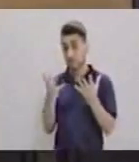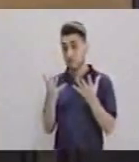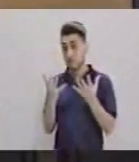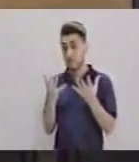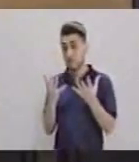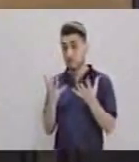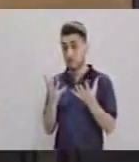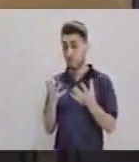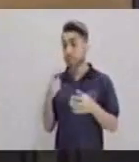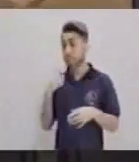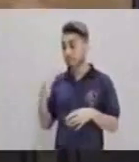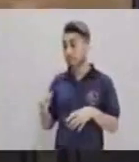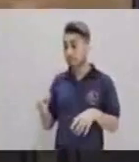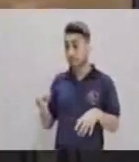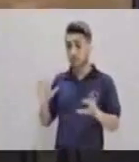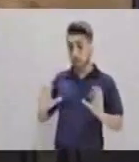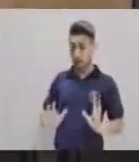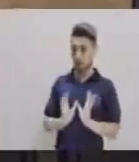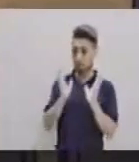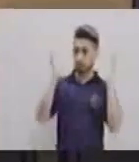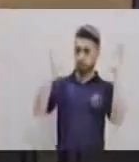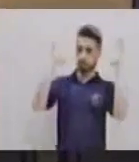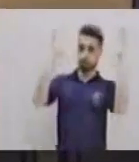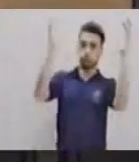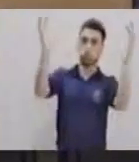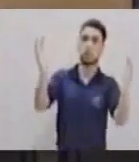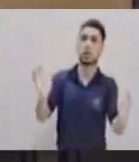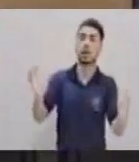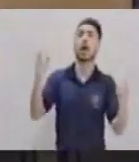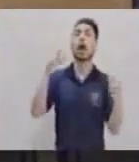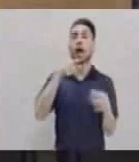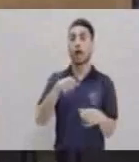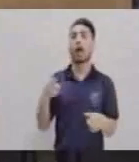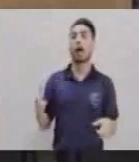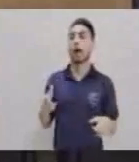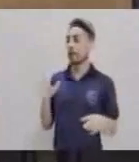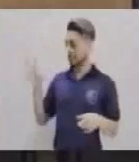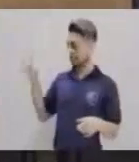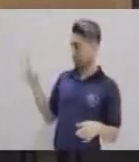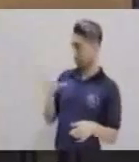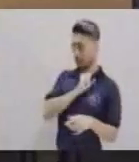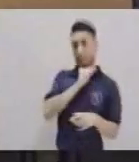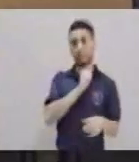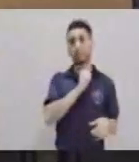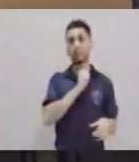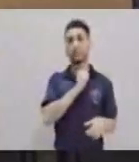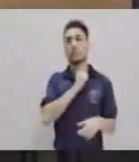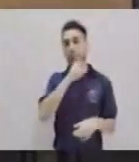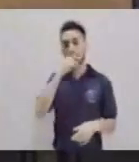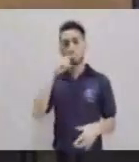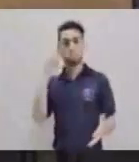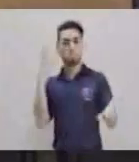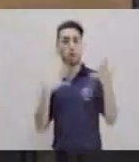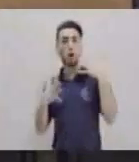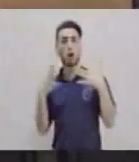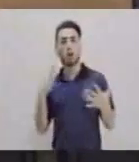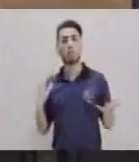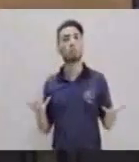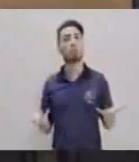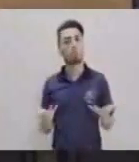Mulagrawa, dueño del bosque, le quitó su color. ¿por qué le quitó su